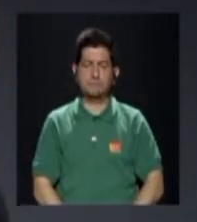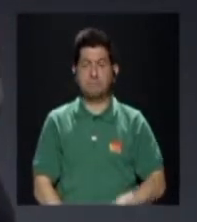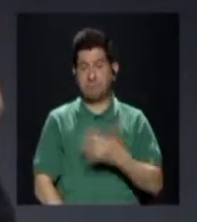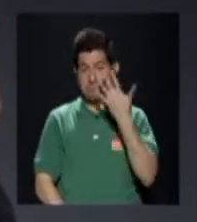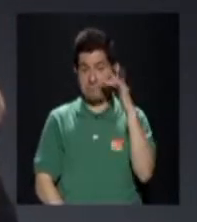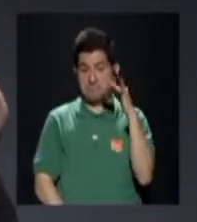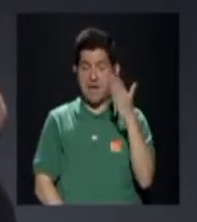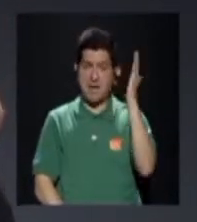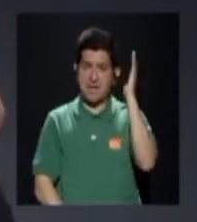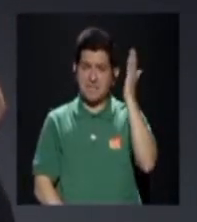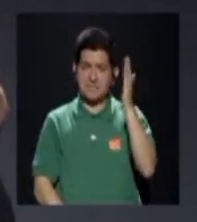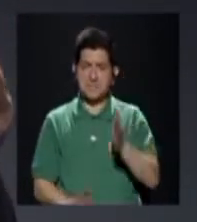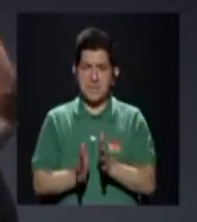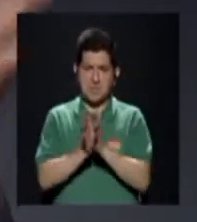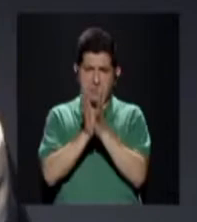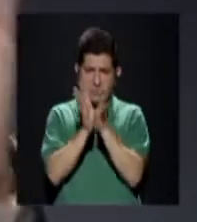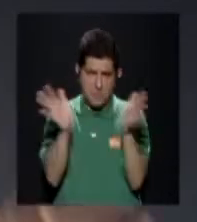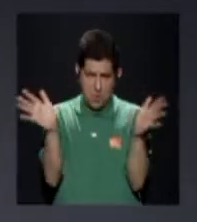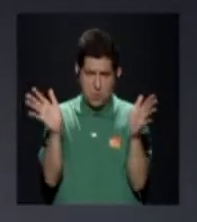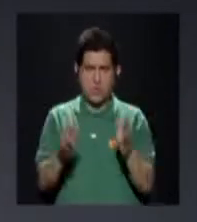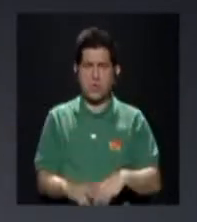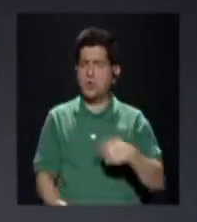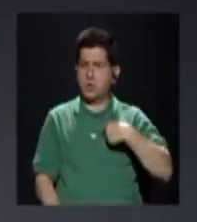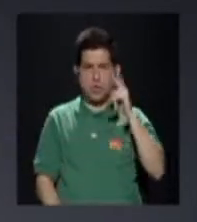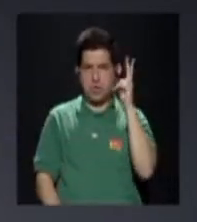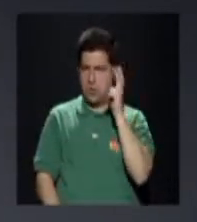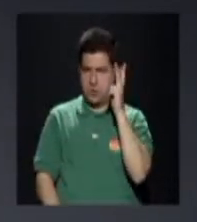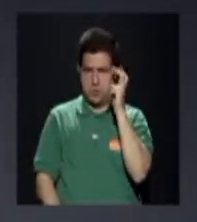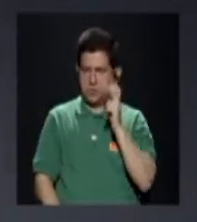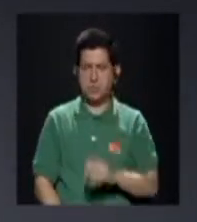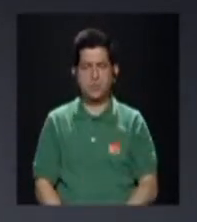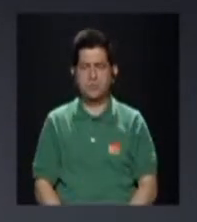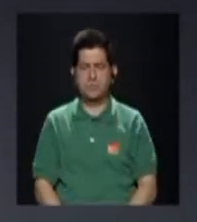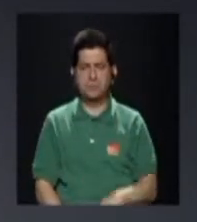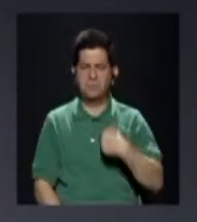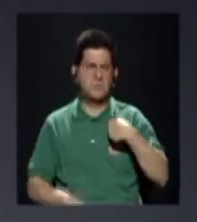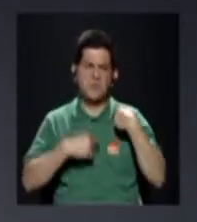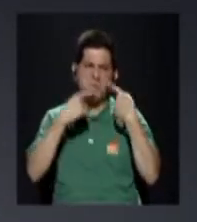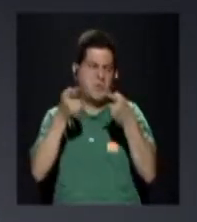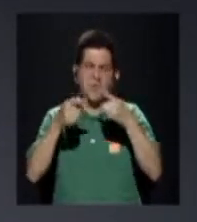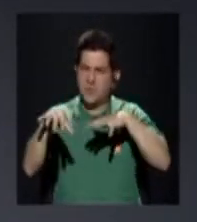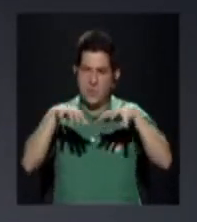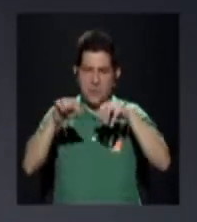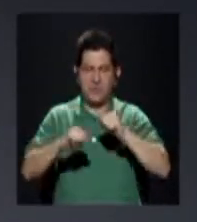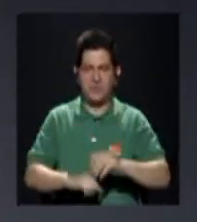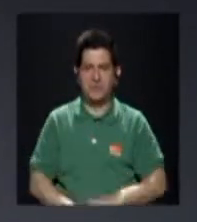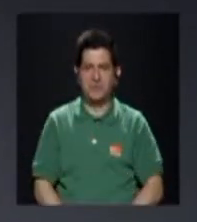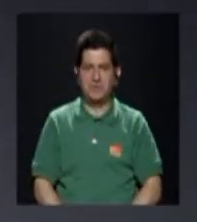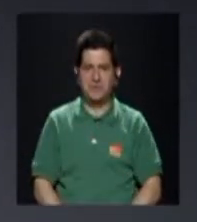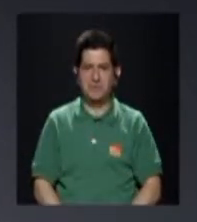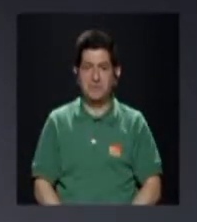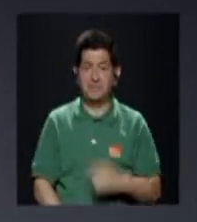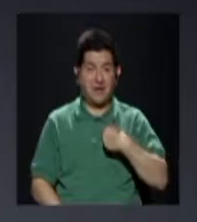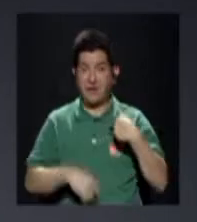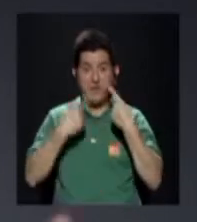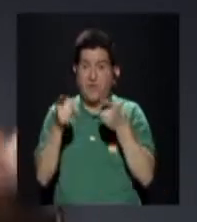Parece que los discursos públicos de plaza pública, que yo no le oí, porque yo no voy a plaza pública, ni yo